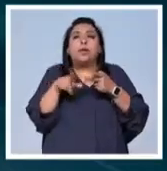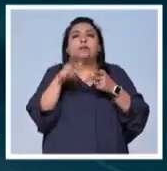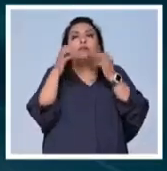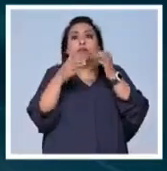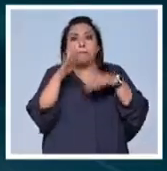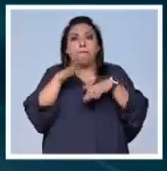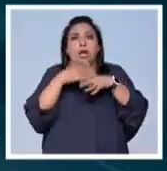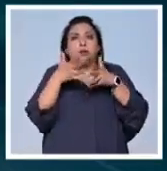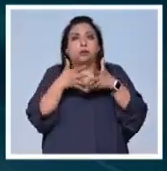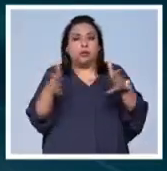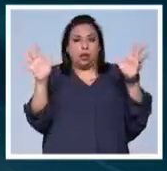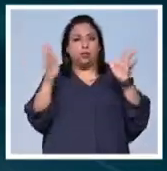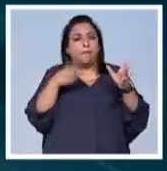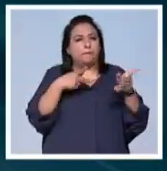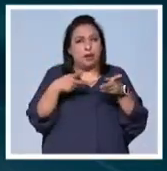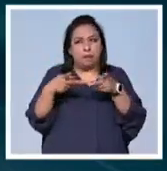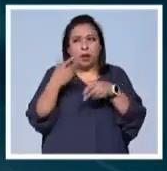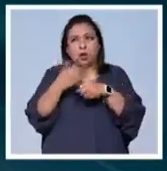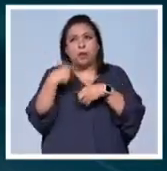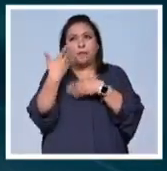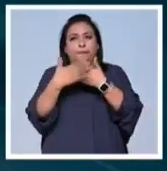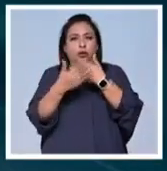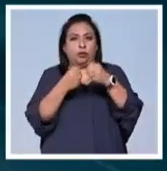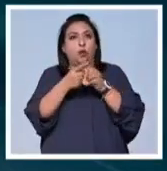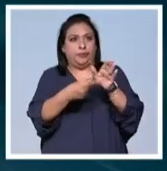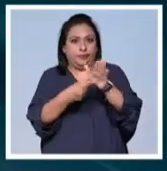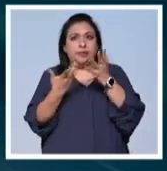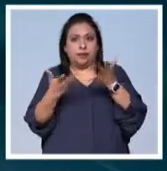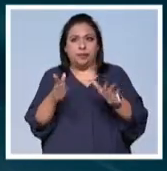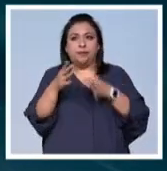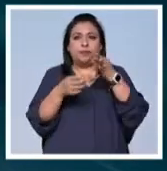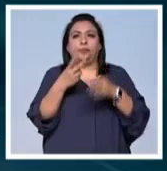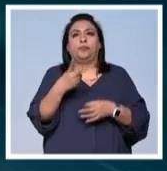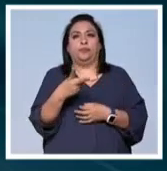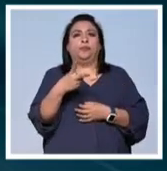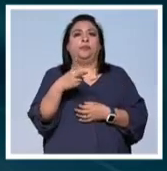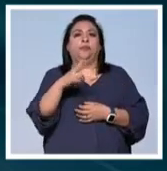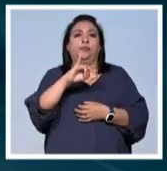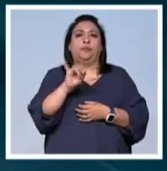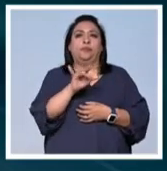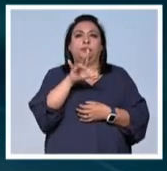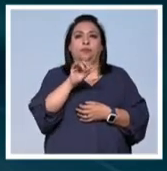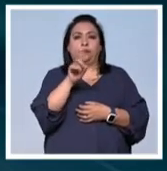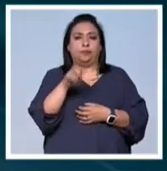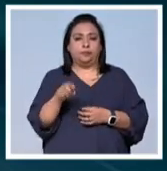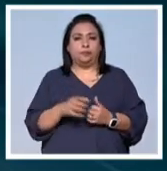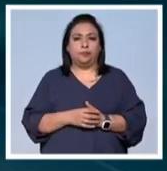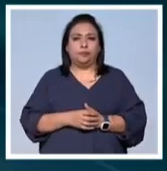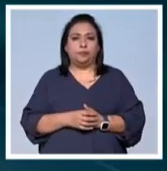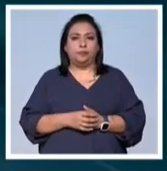una muestra mucho más grande que están preparando para el próximo año Noticias 22 Julio López